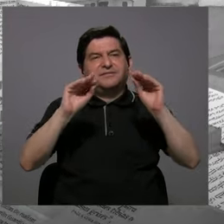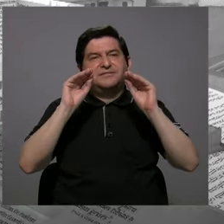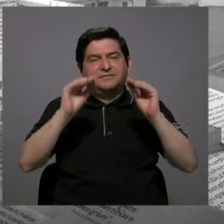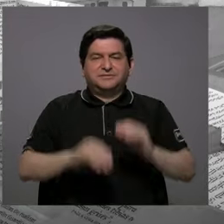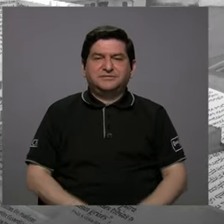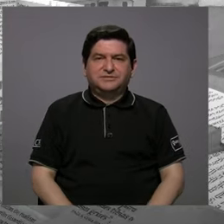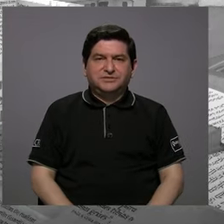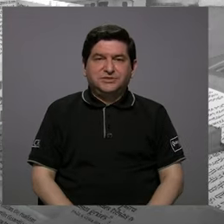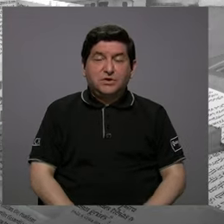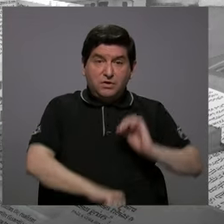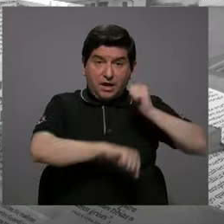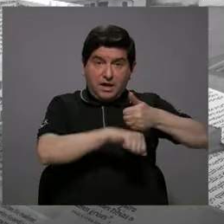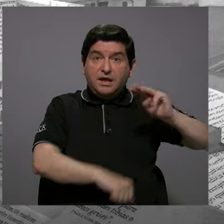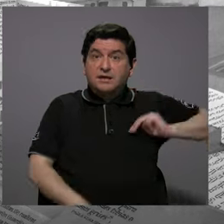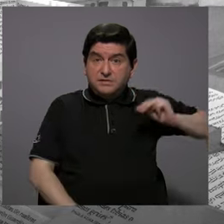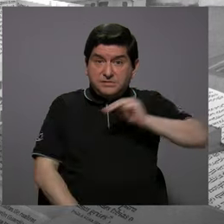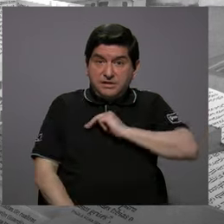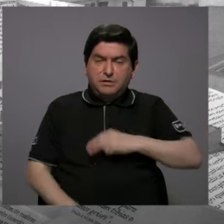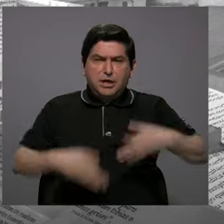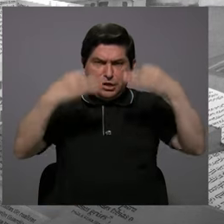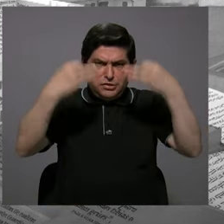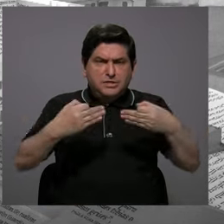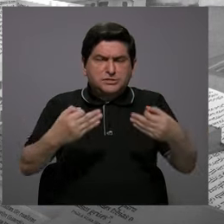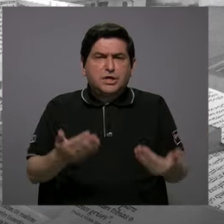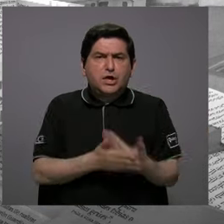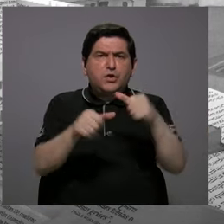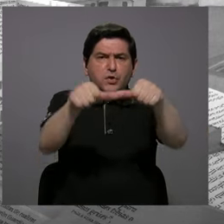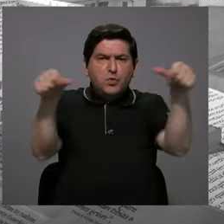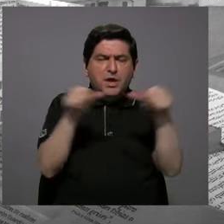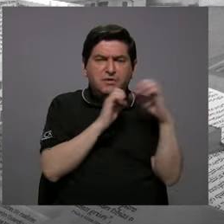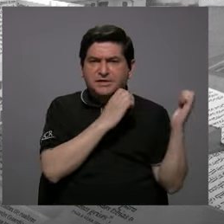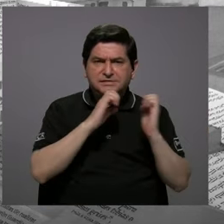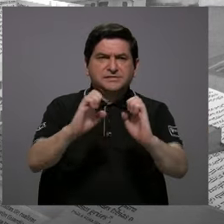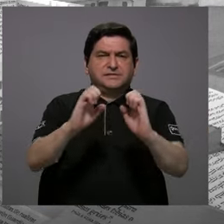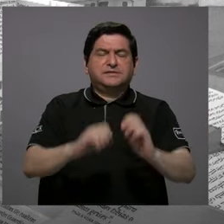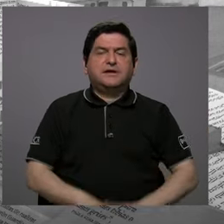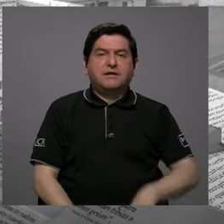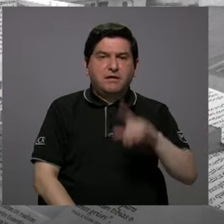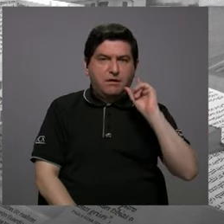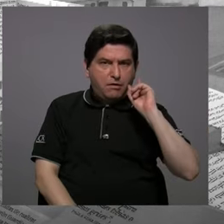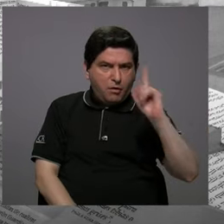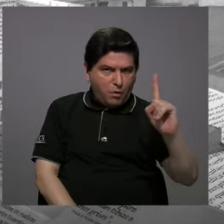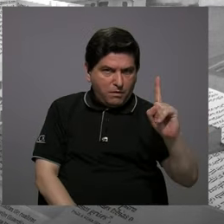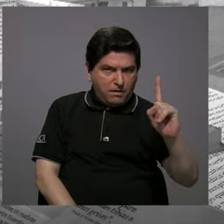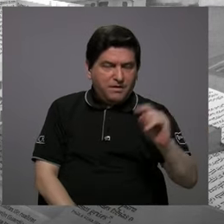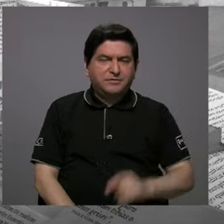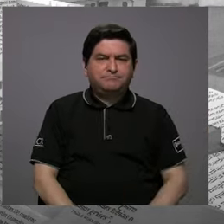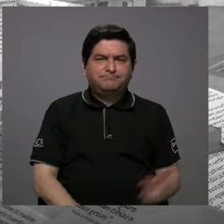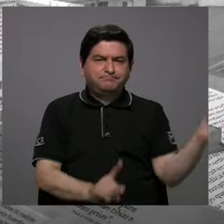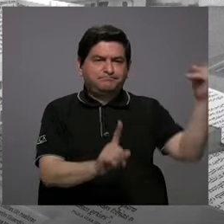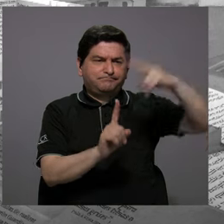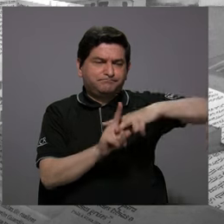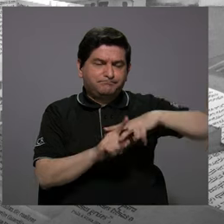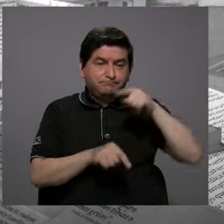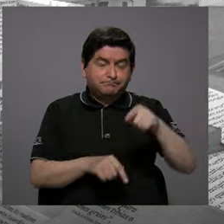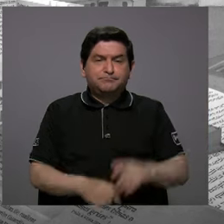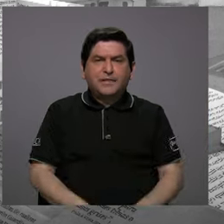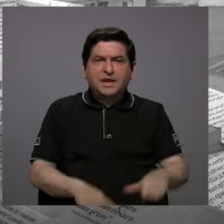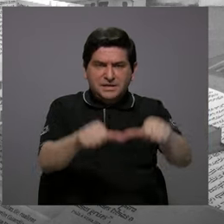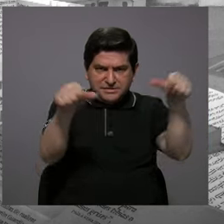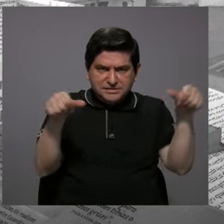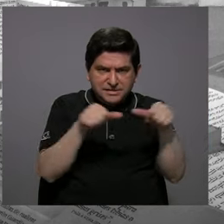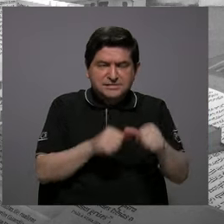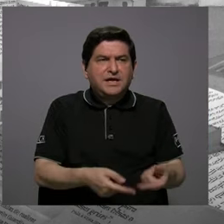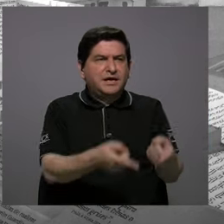al crearse el Ministerio se decide generar nuevas áreas estratégicas una de estas áreas fue implementar estas disciplinas que se